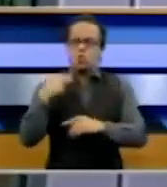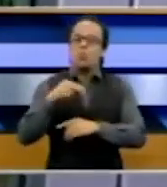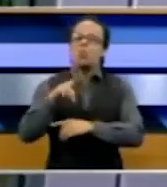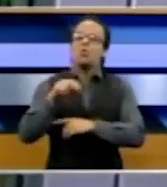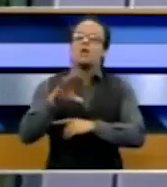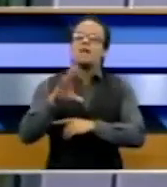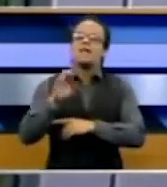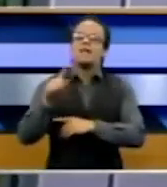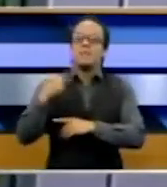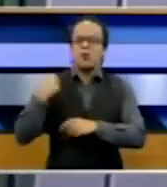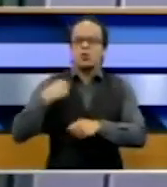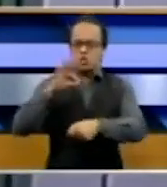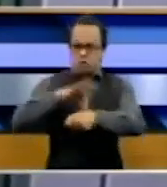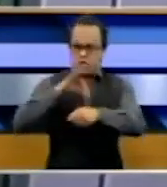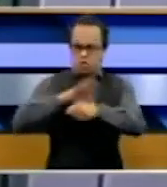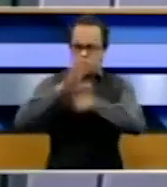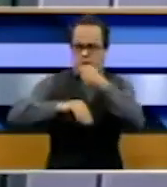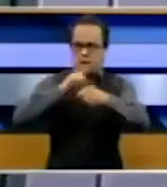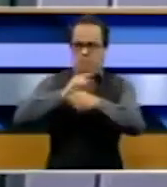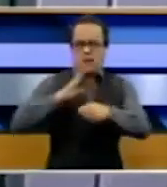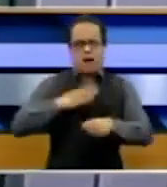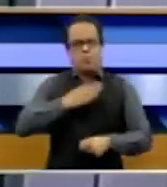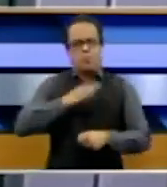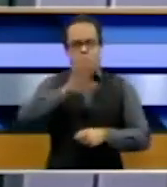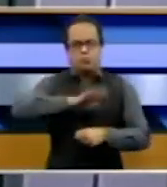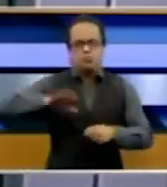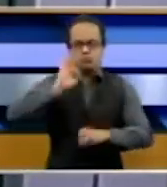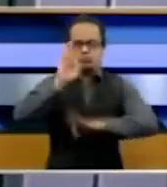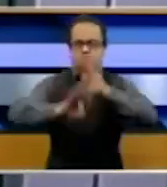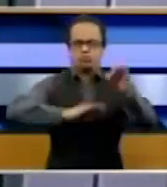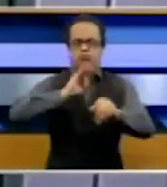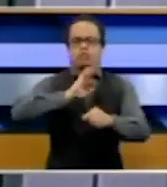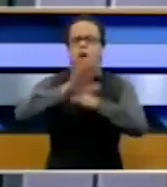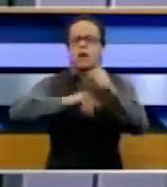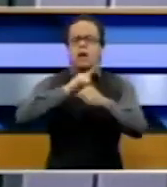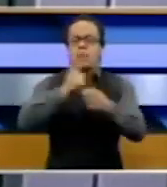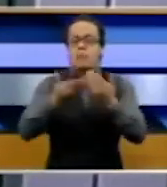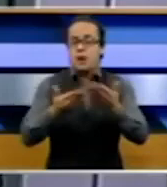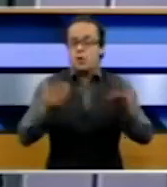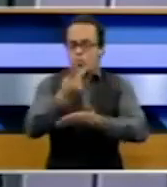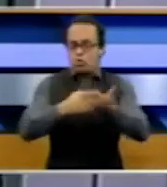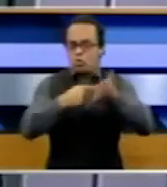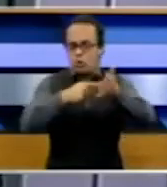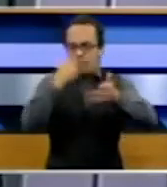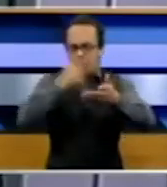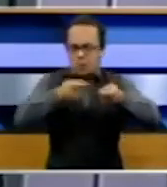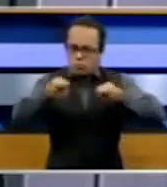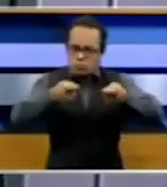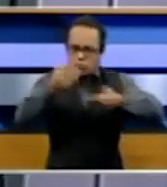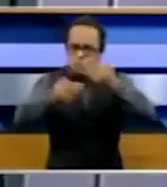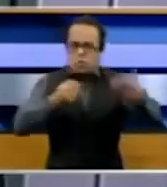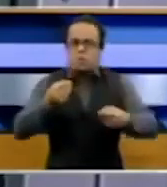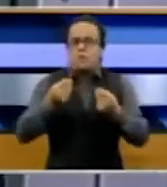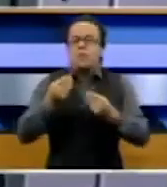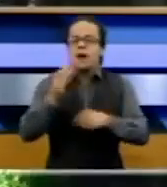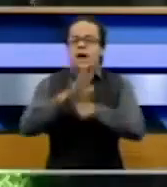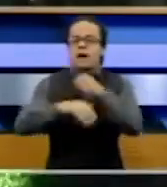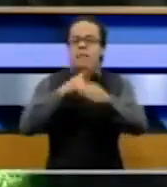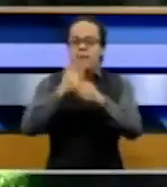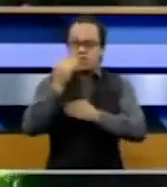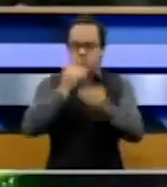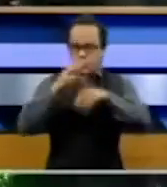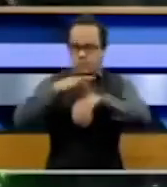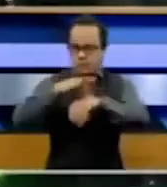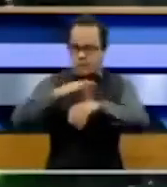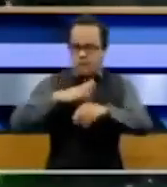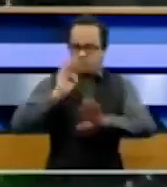Castro, soy médico veterinario del área de bienestar animal y estoy encargada de los programas de manejo conductual en carnívoros. En el Parque